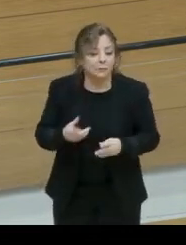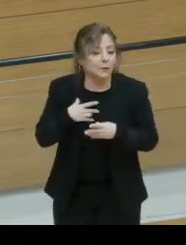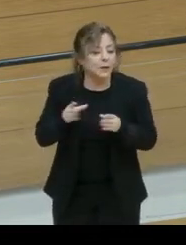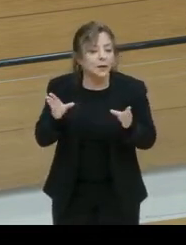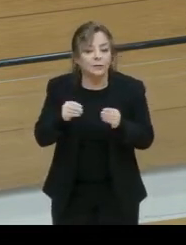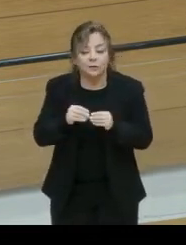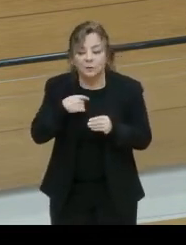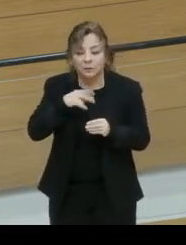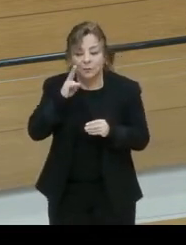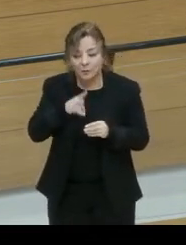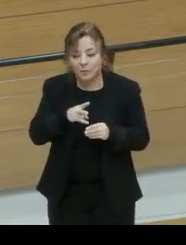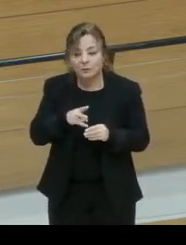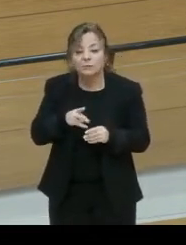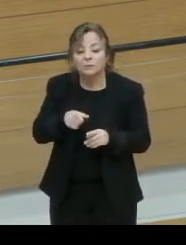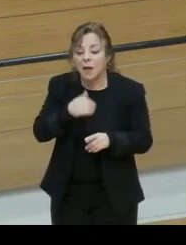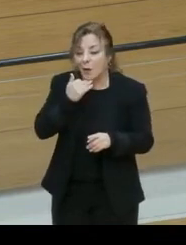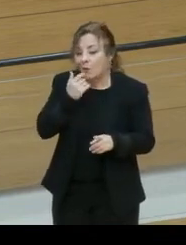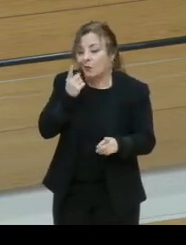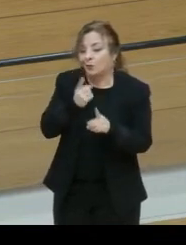viendo un efecto anticancerígeno.